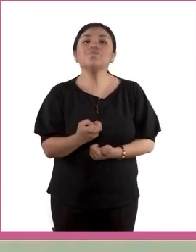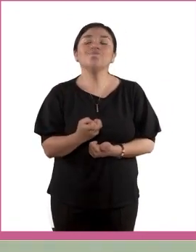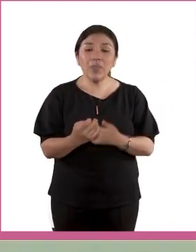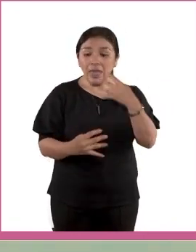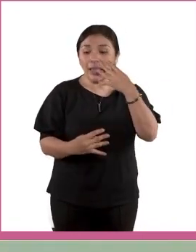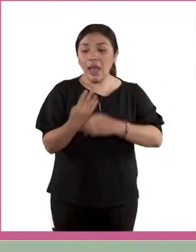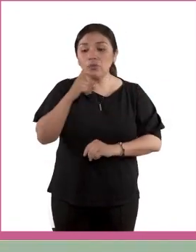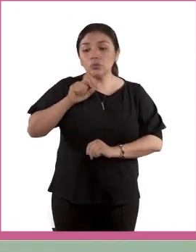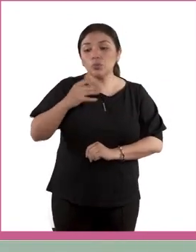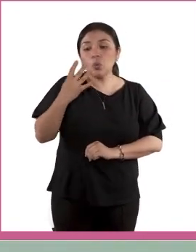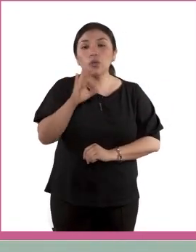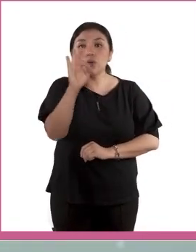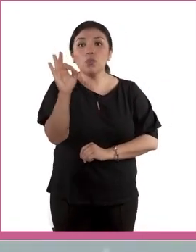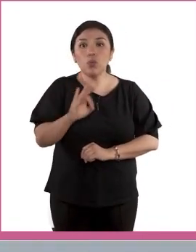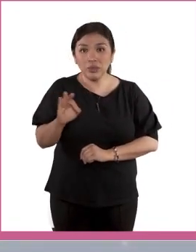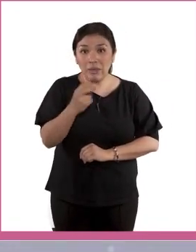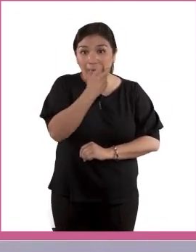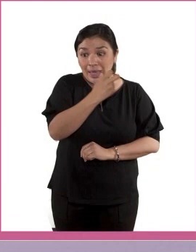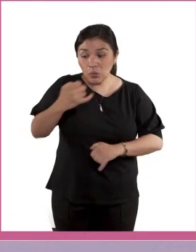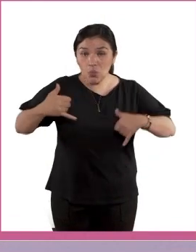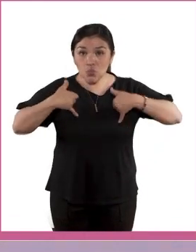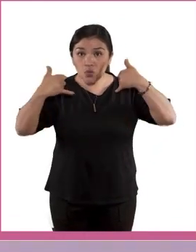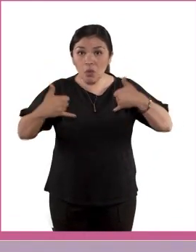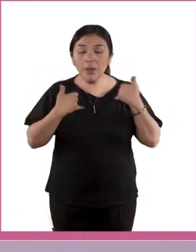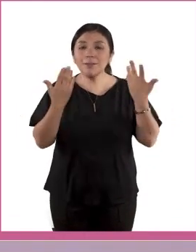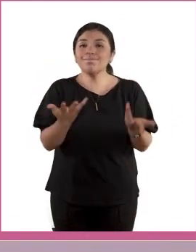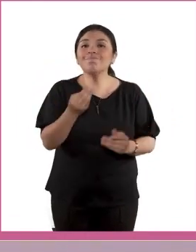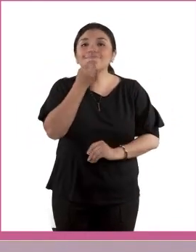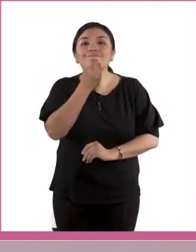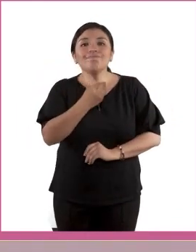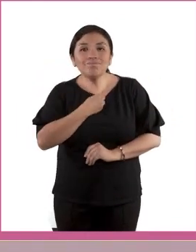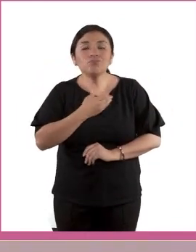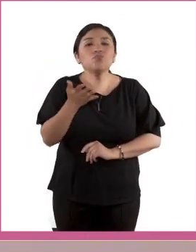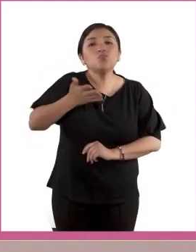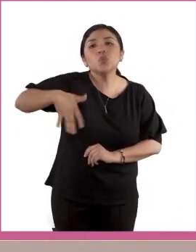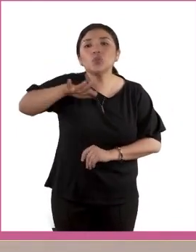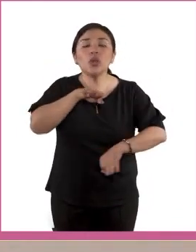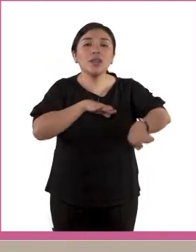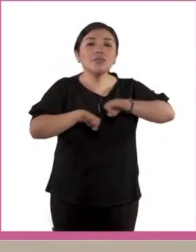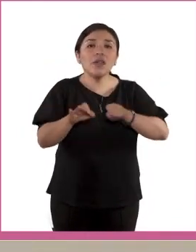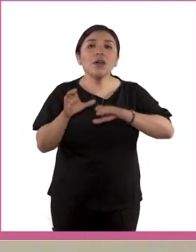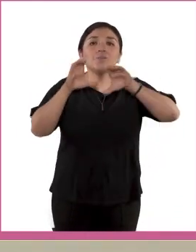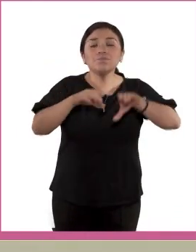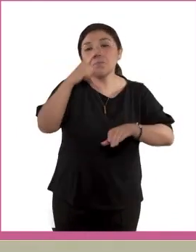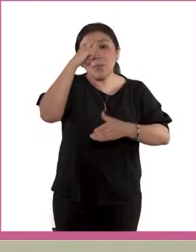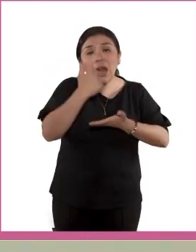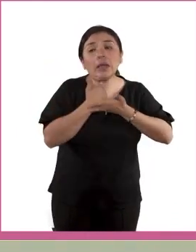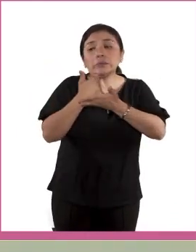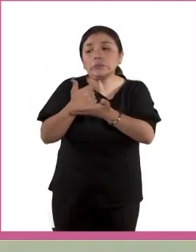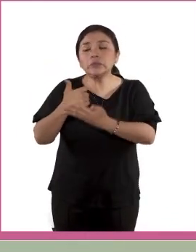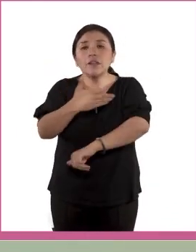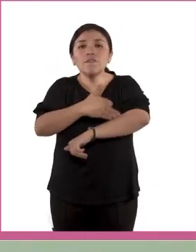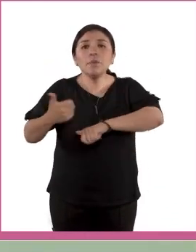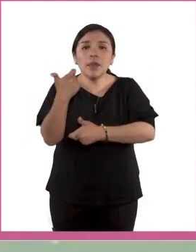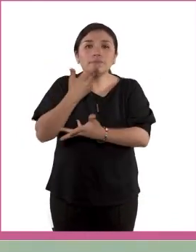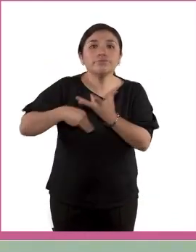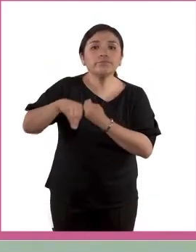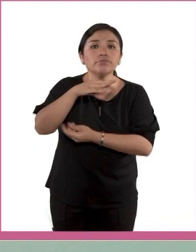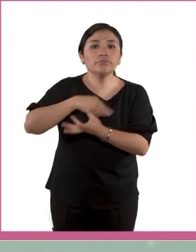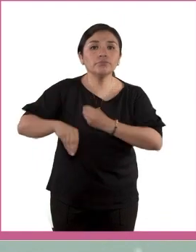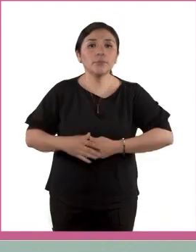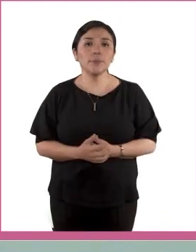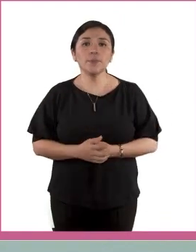de recursos económicos y 14.4% de ellos se ve en la necesidad de buscar un trabajo